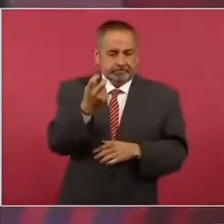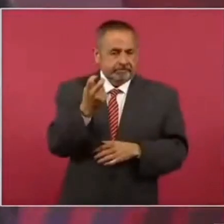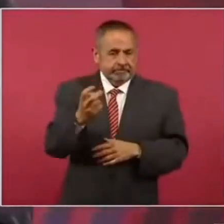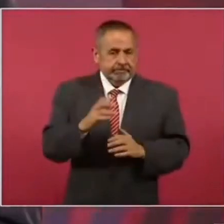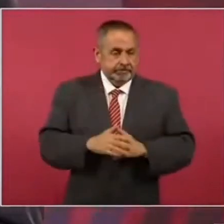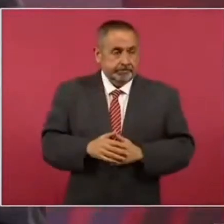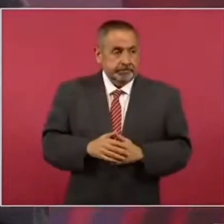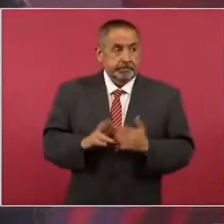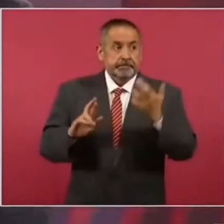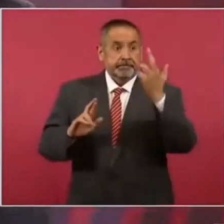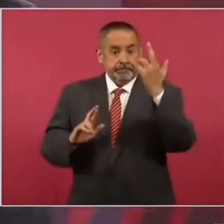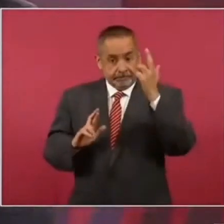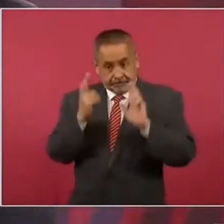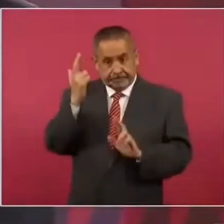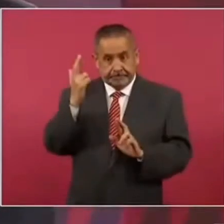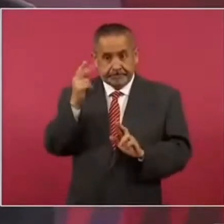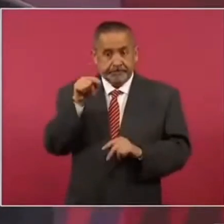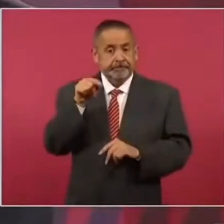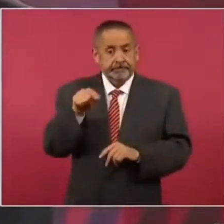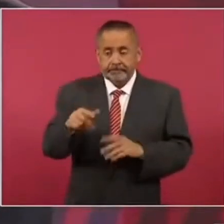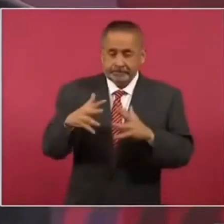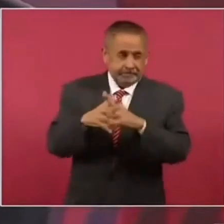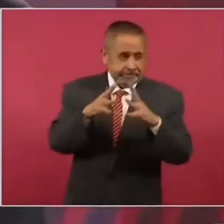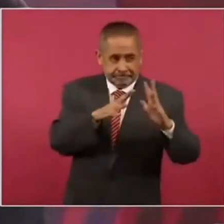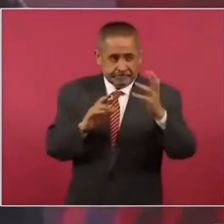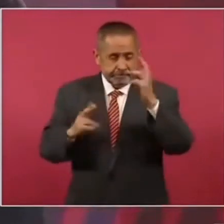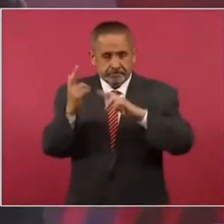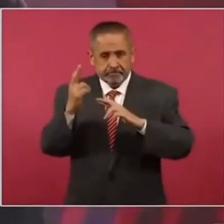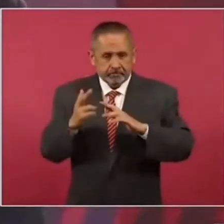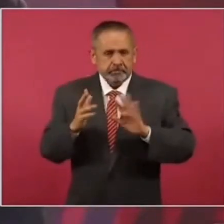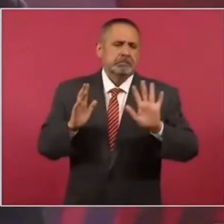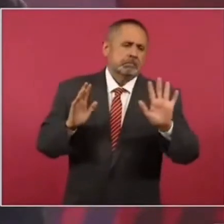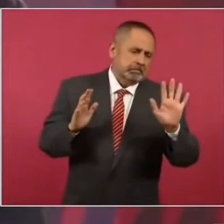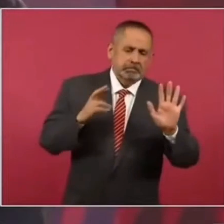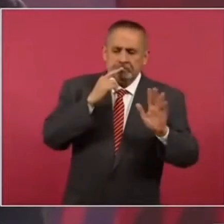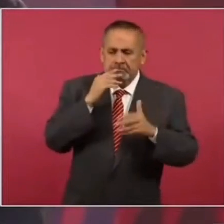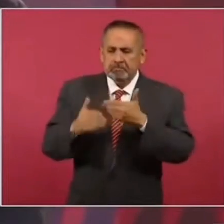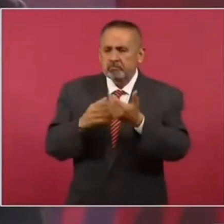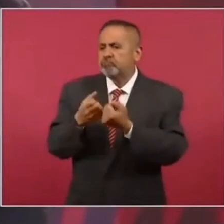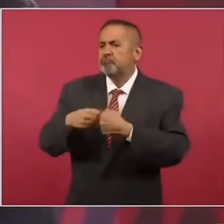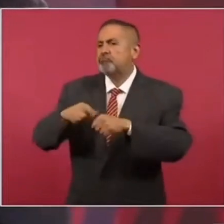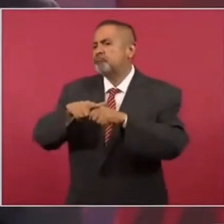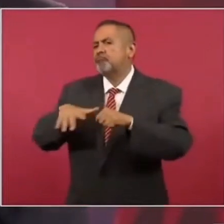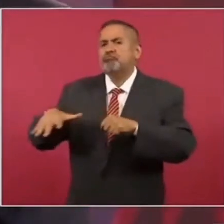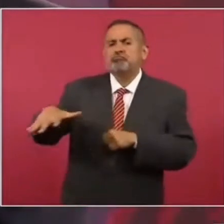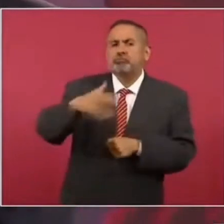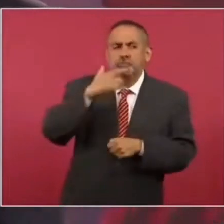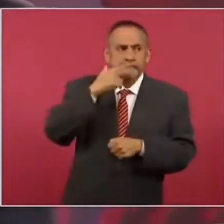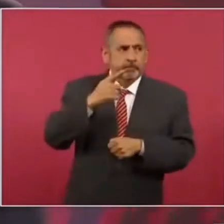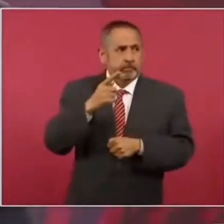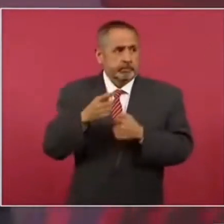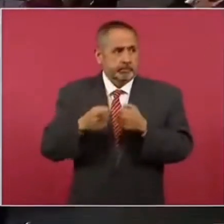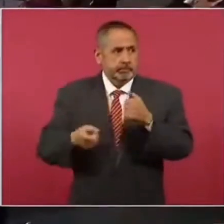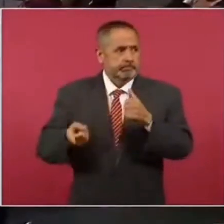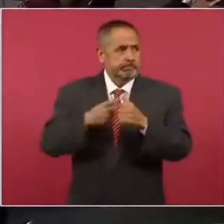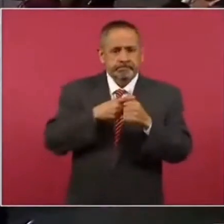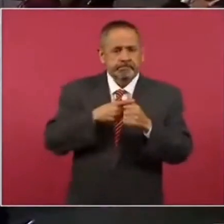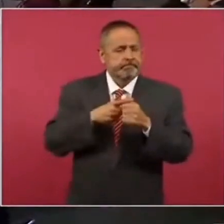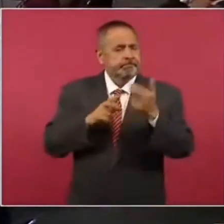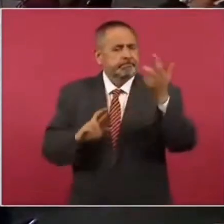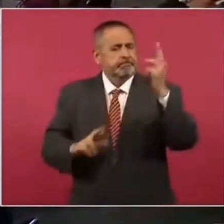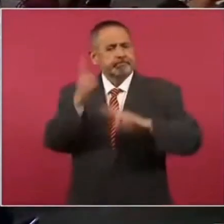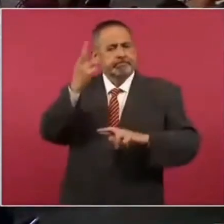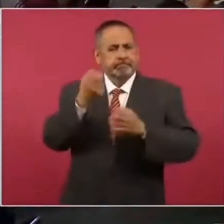Con la revolución se logra avanzar en lo social, es la primera revolución